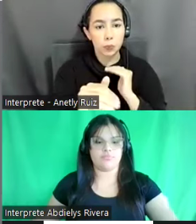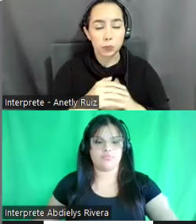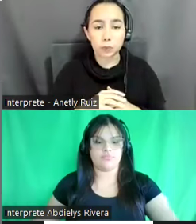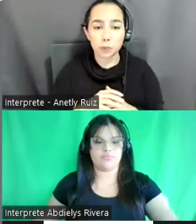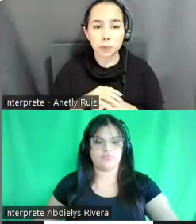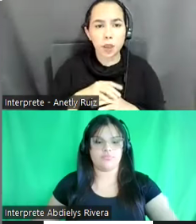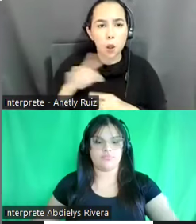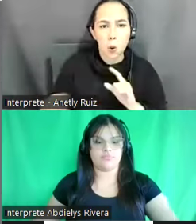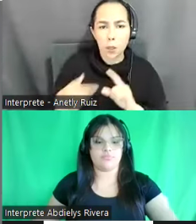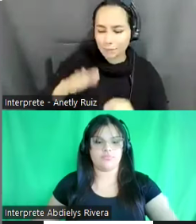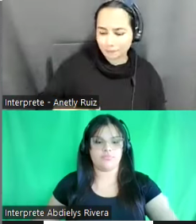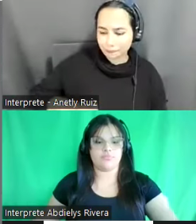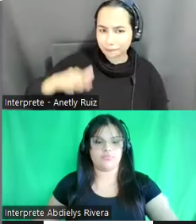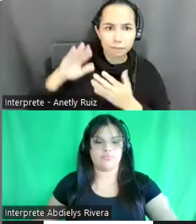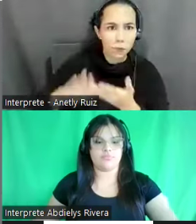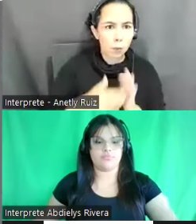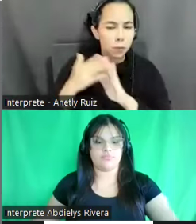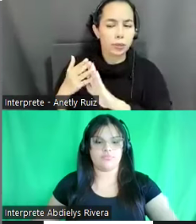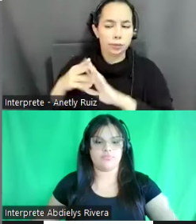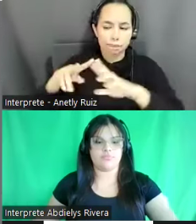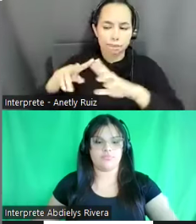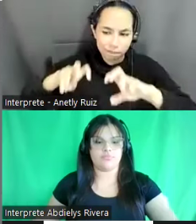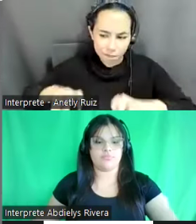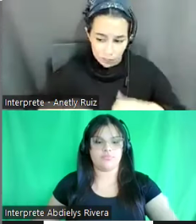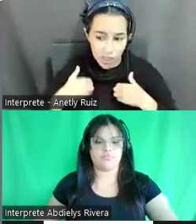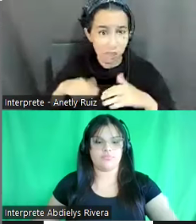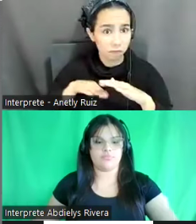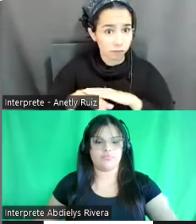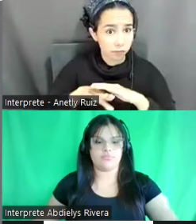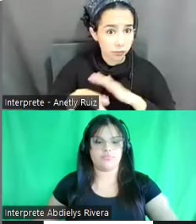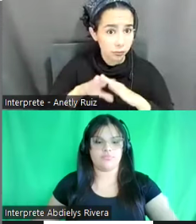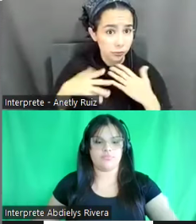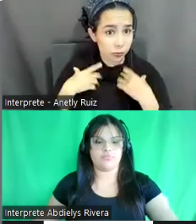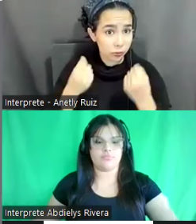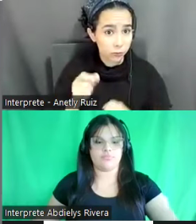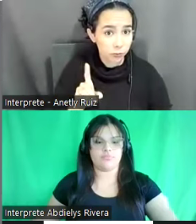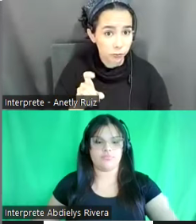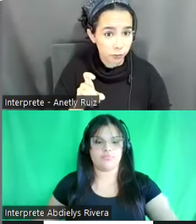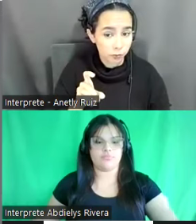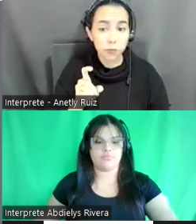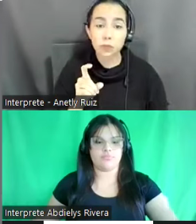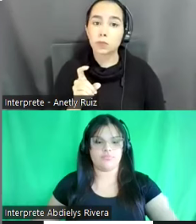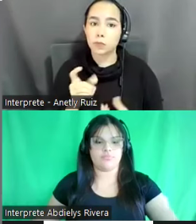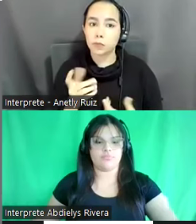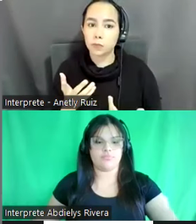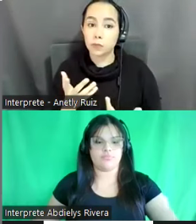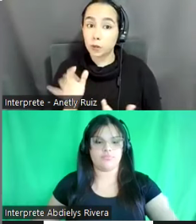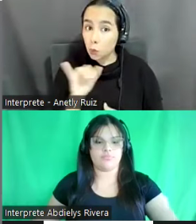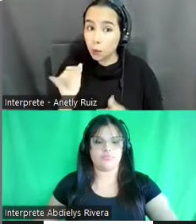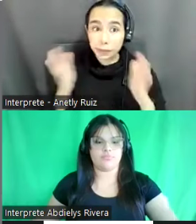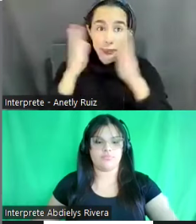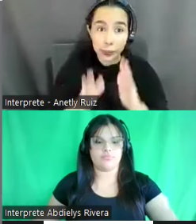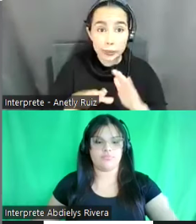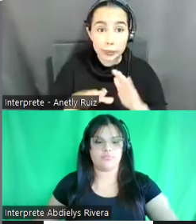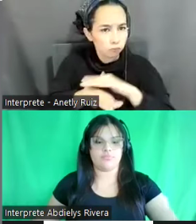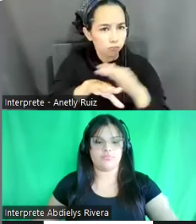y de comunidad, ¿verdad? Cuando vemos esto, accesibilidad a los servicios de salud y accesibilidad a una vivienda. Esos son los